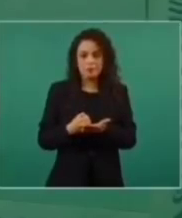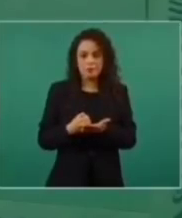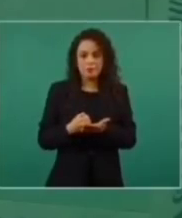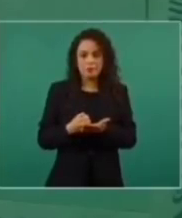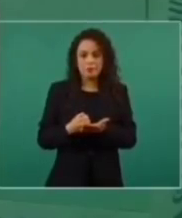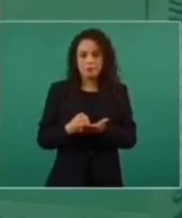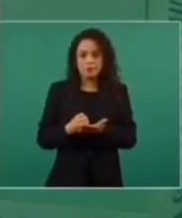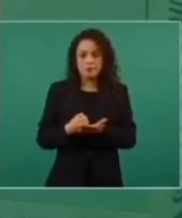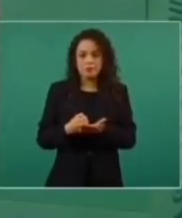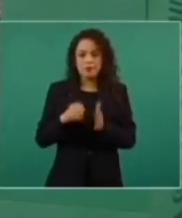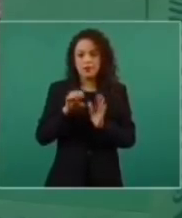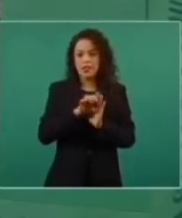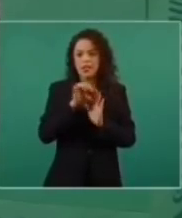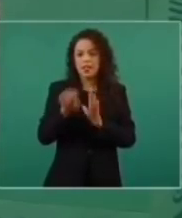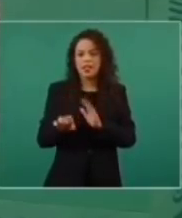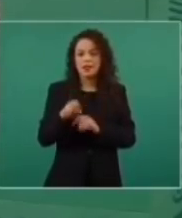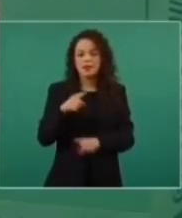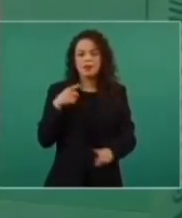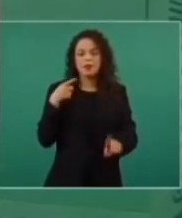del